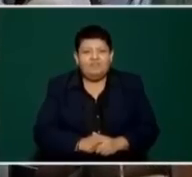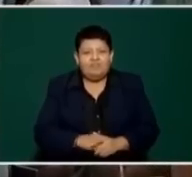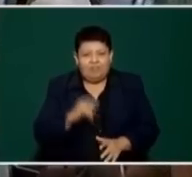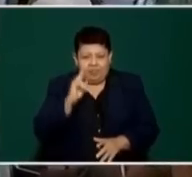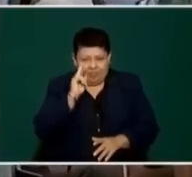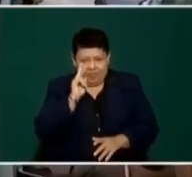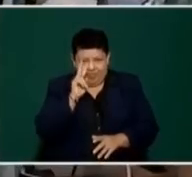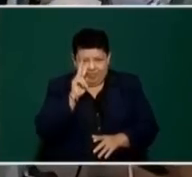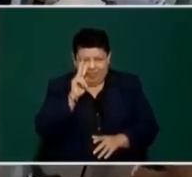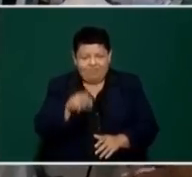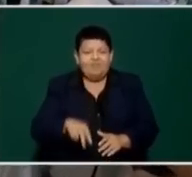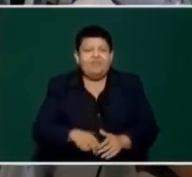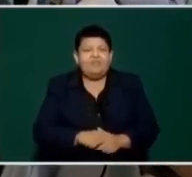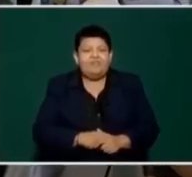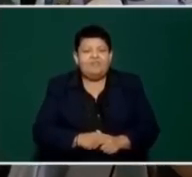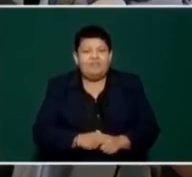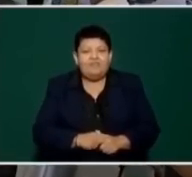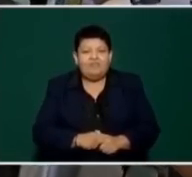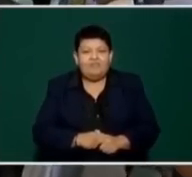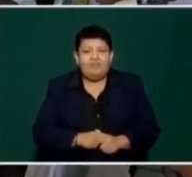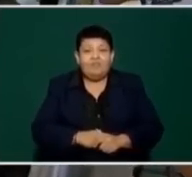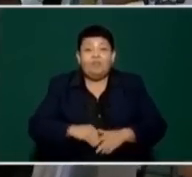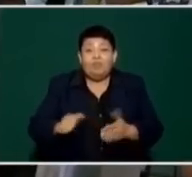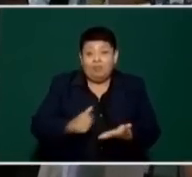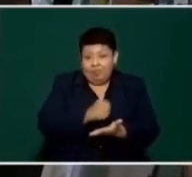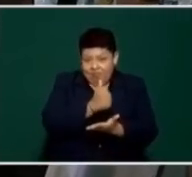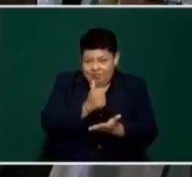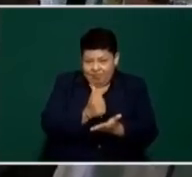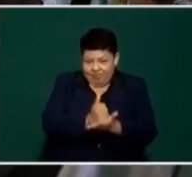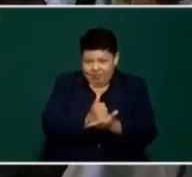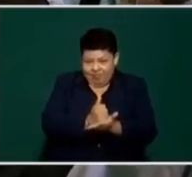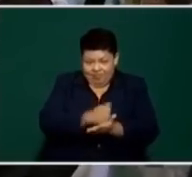Miren, en la Ciudad de México